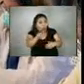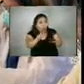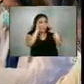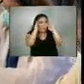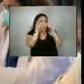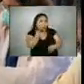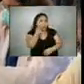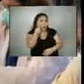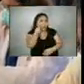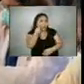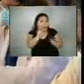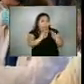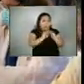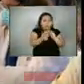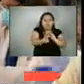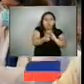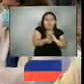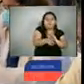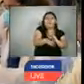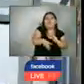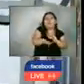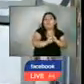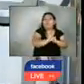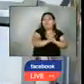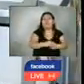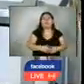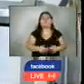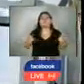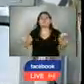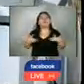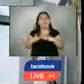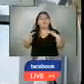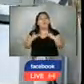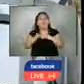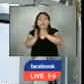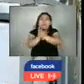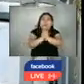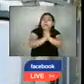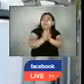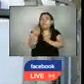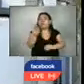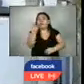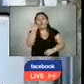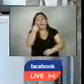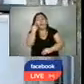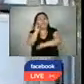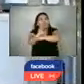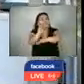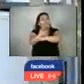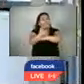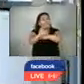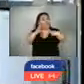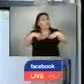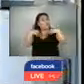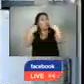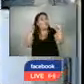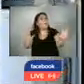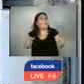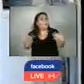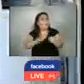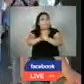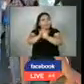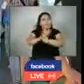pendientes a la llegada de las cabinas a los municipios. Mientras tanto, piden seguir las recomendaciones de bioseguridad ante el